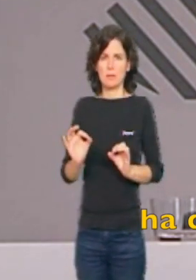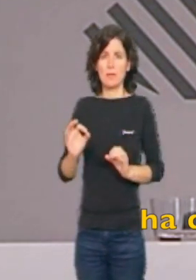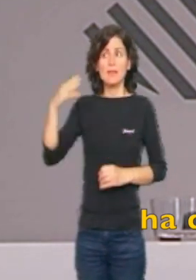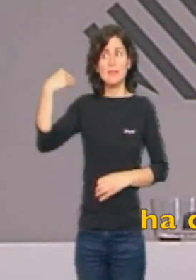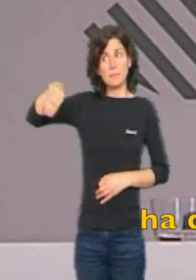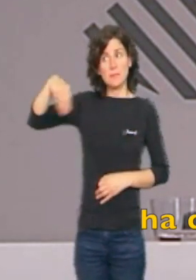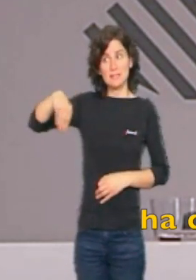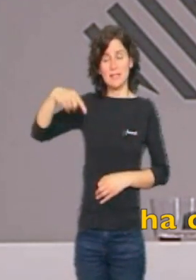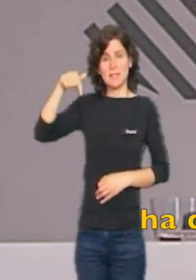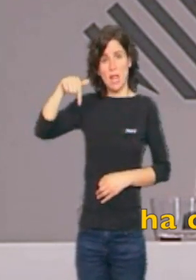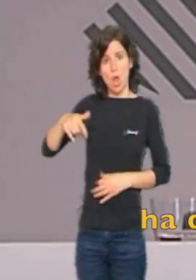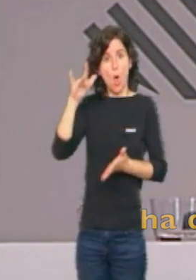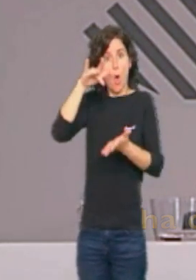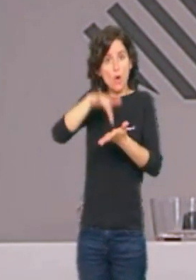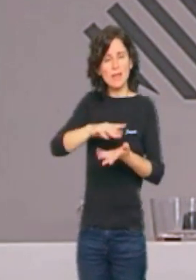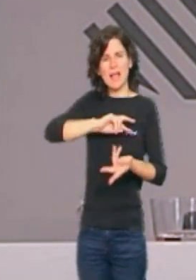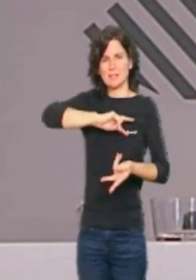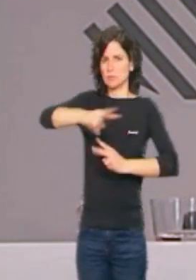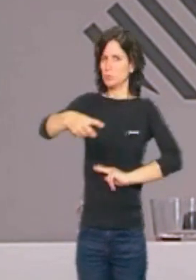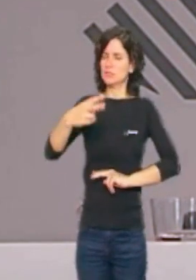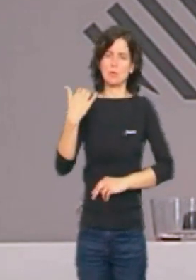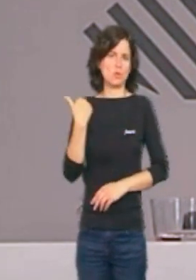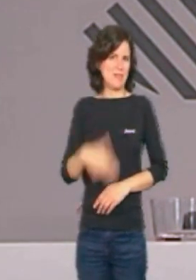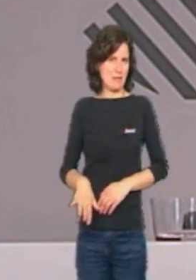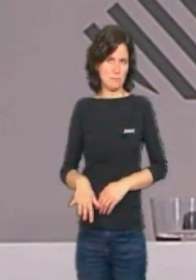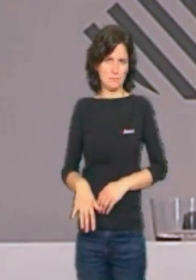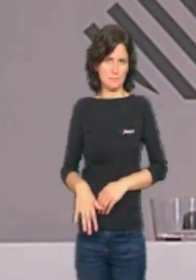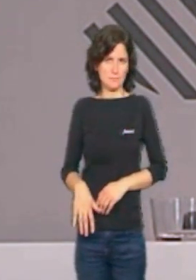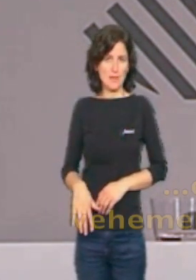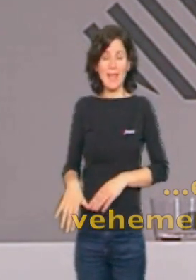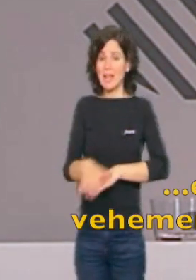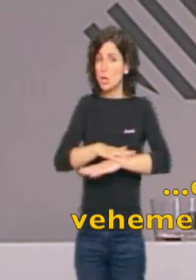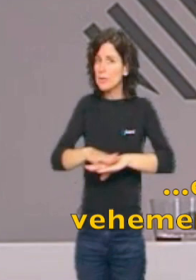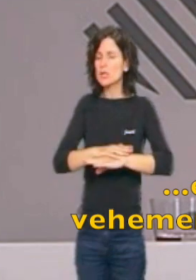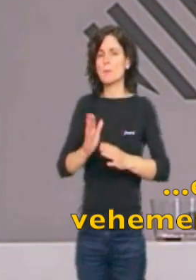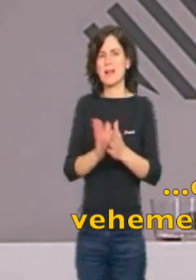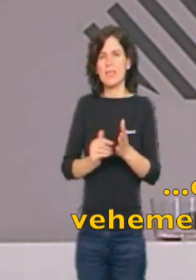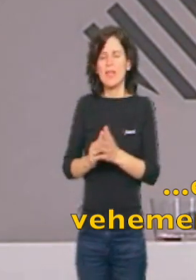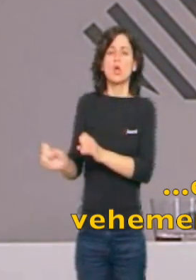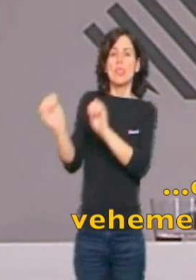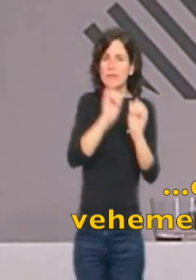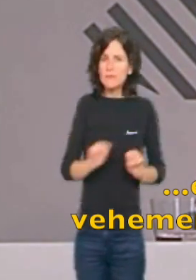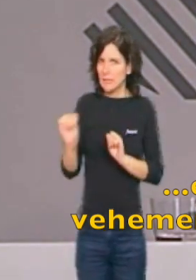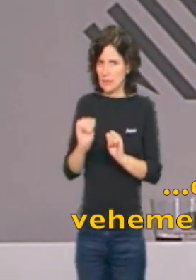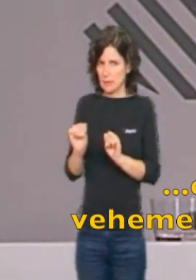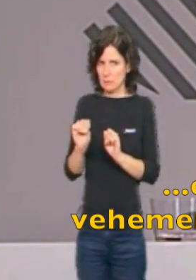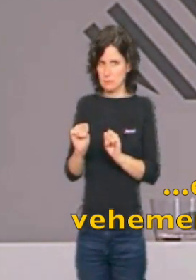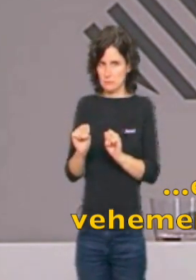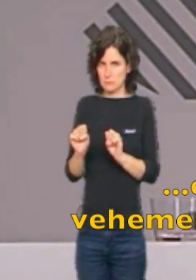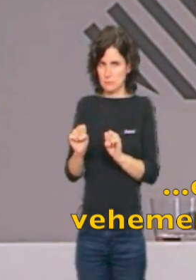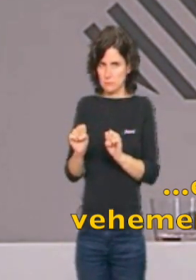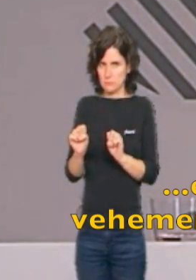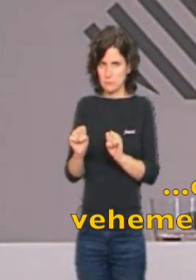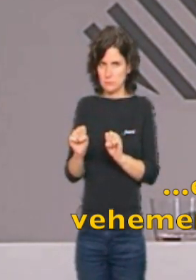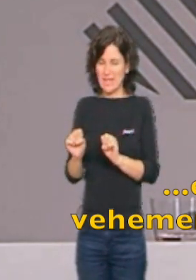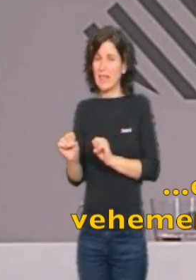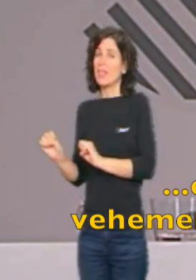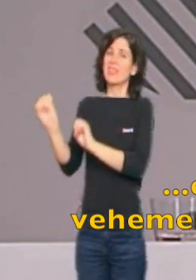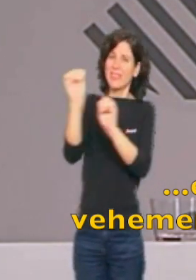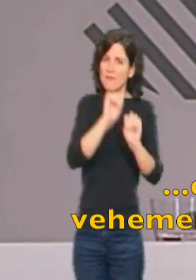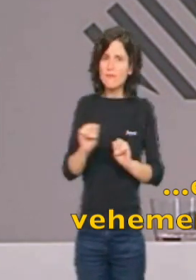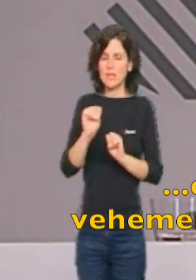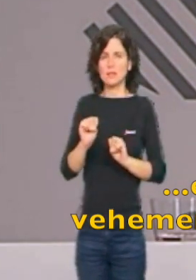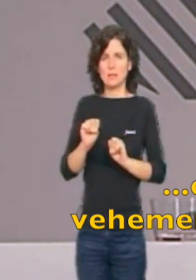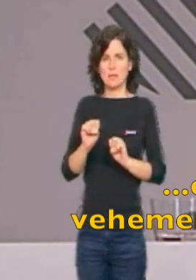donat respuesta a esta cuestión y la respuesta es que este consell defensa de manera